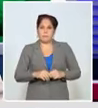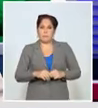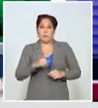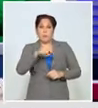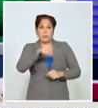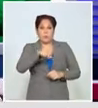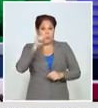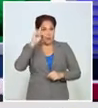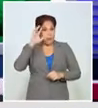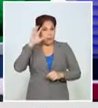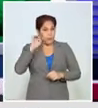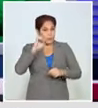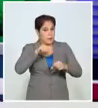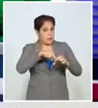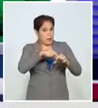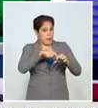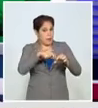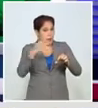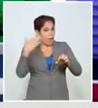la isla realmente,